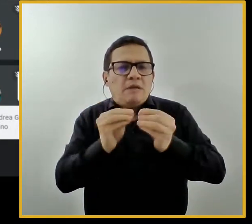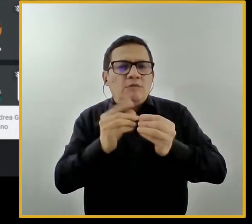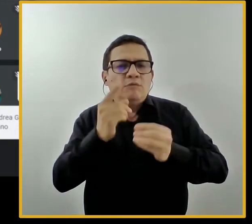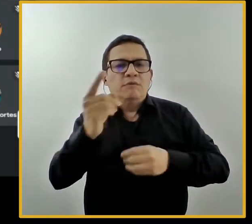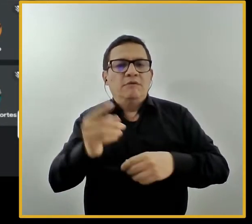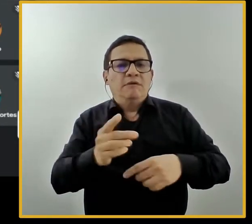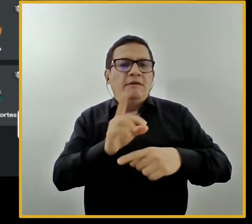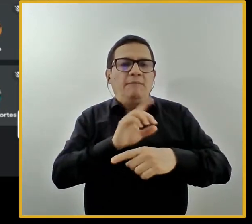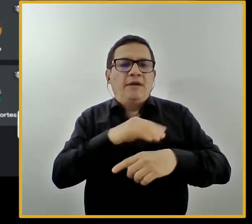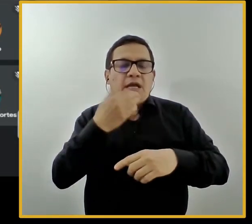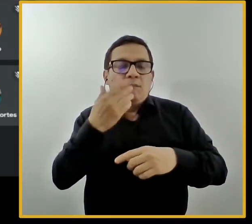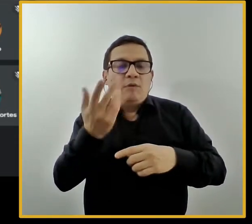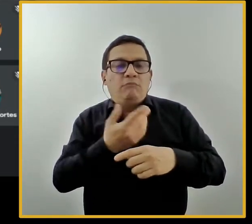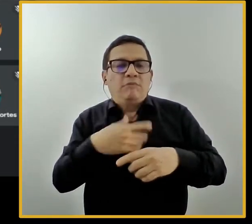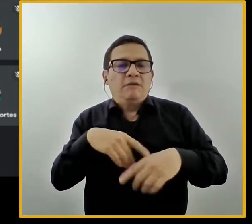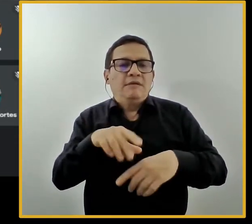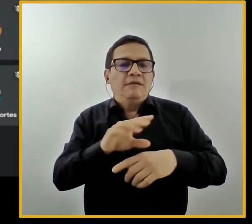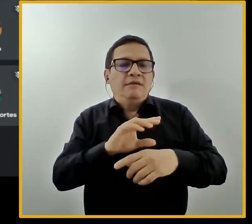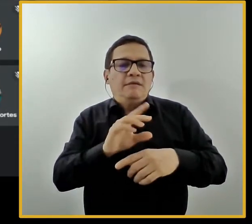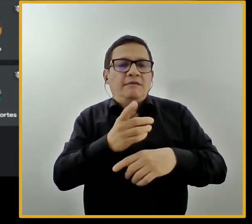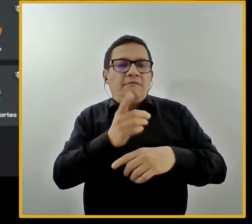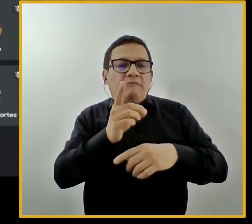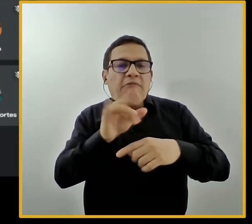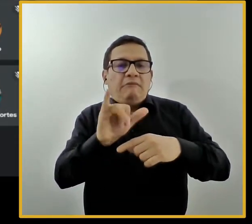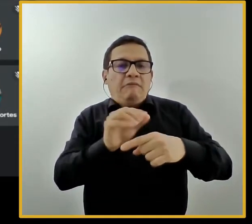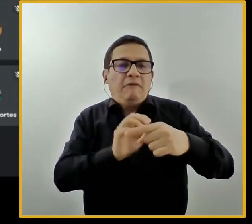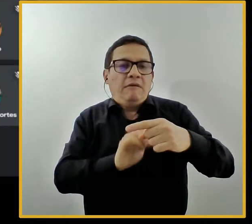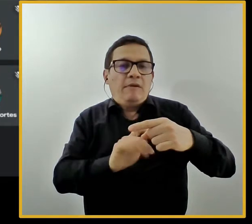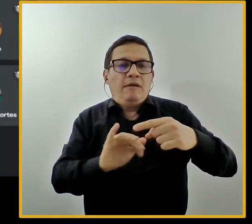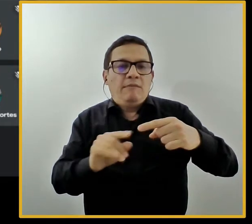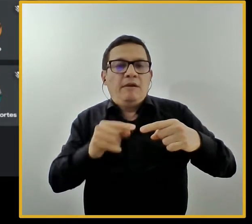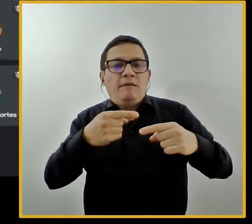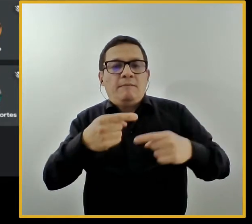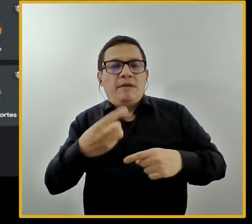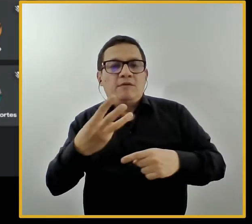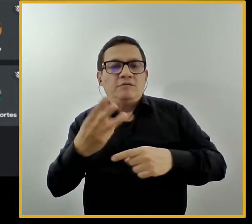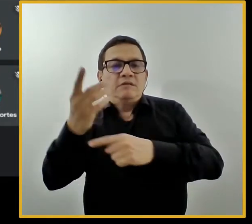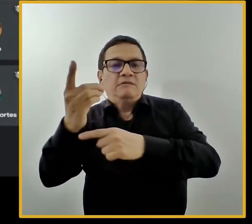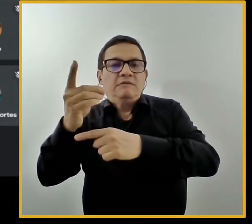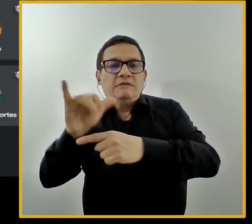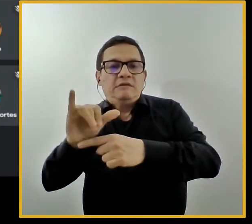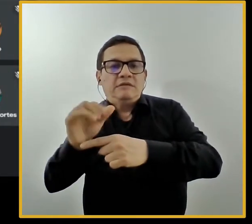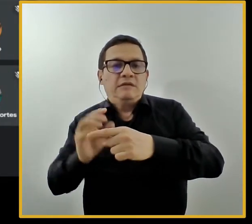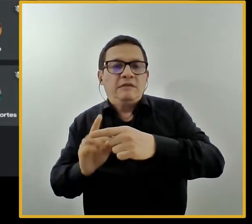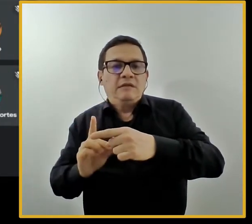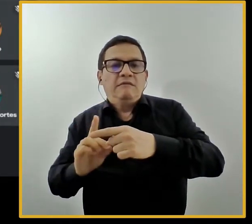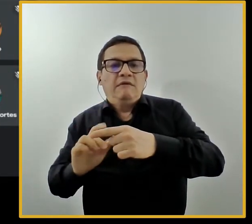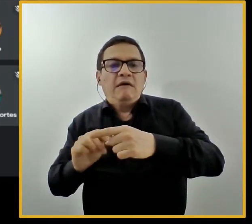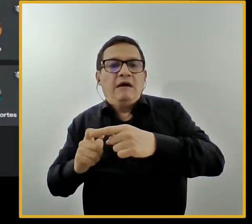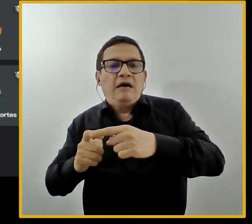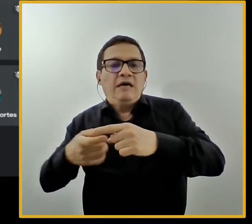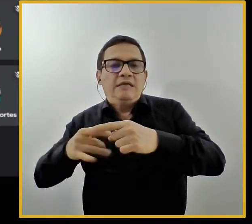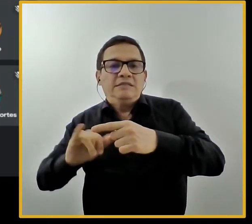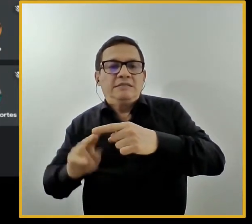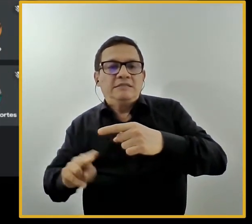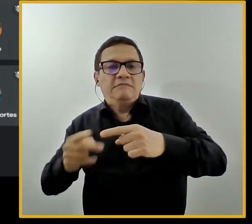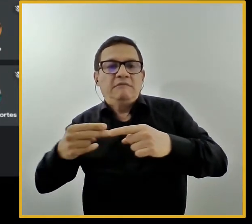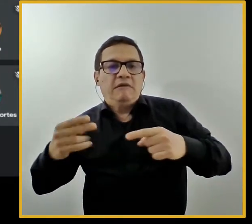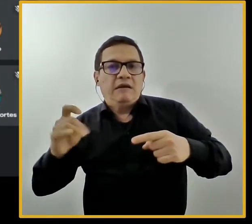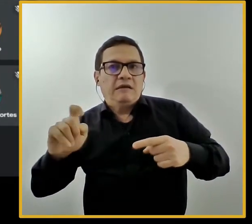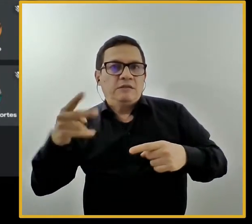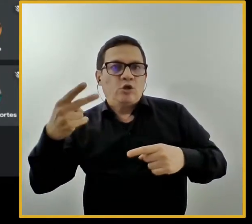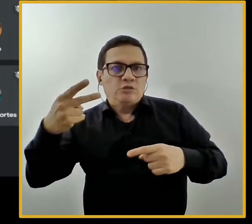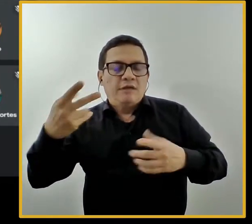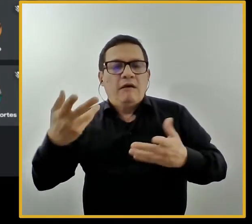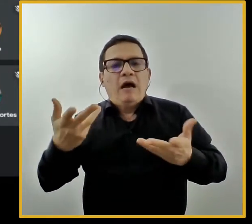observar que tenemos más de una variable, ¿cierto? Más de una derivada con respecto a esa variable independiente.